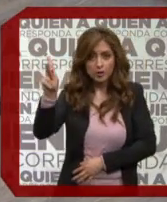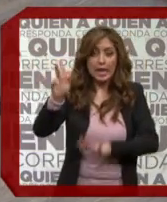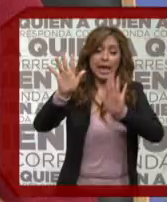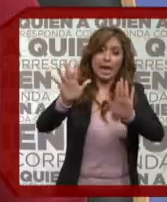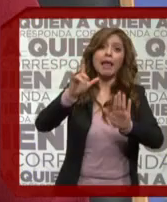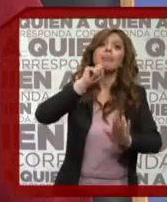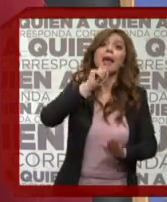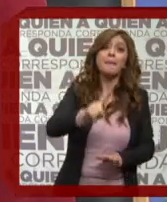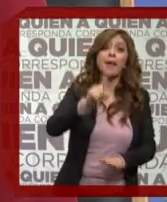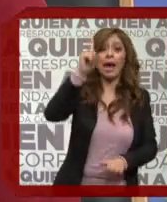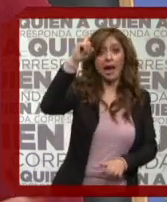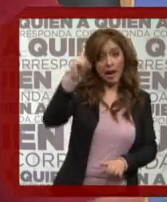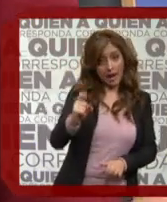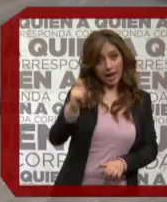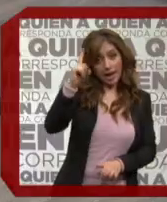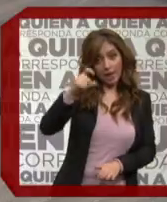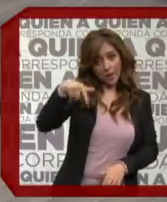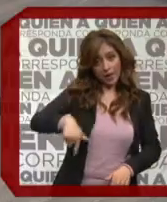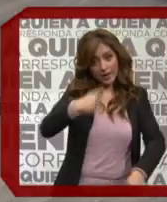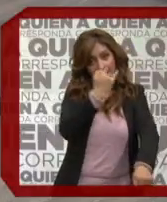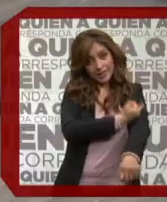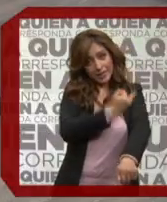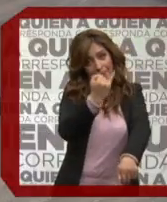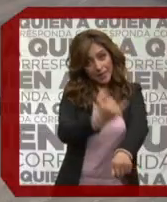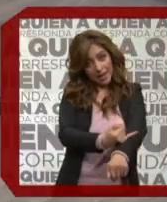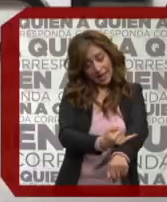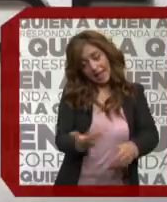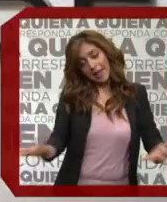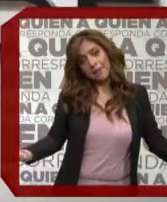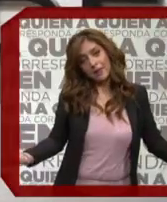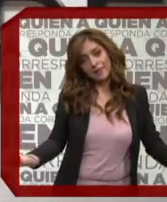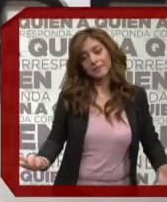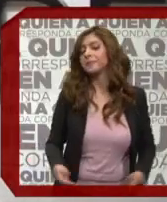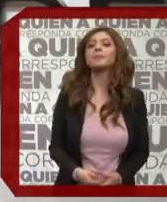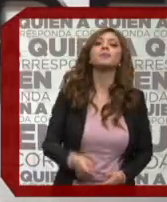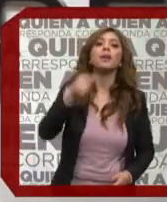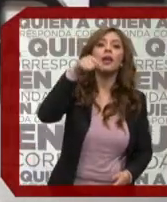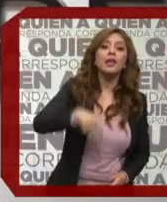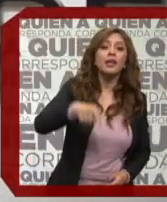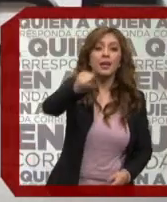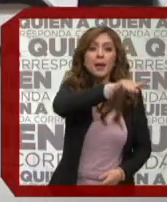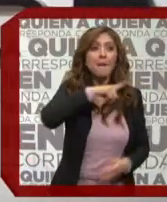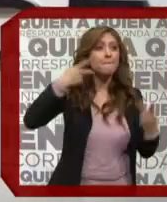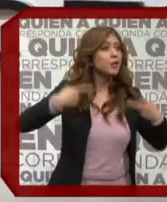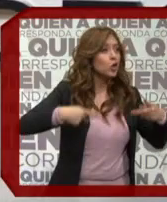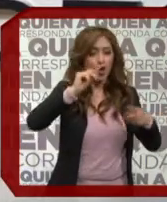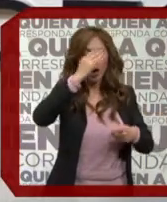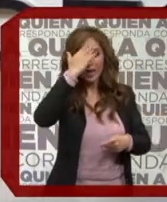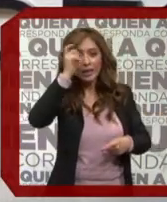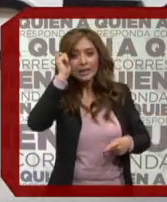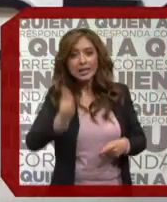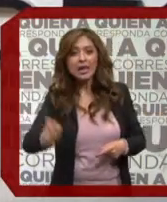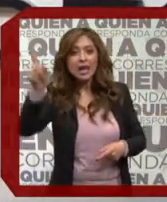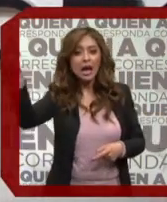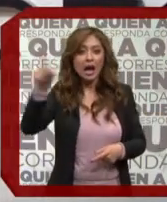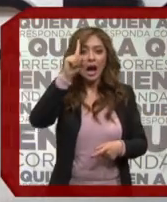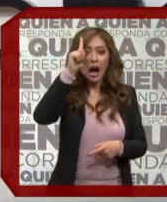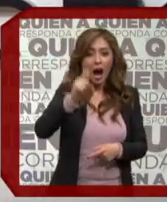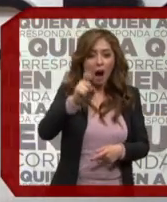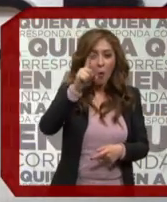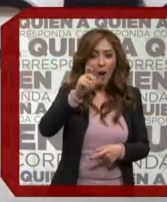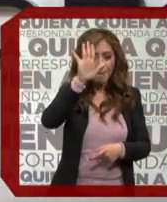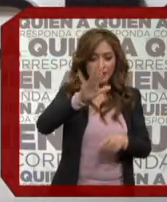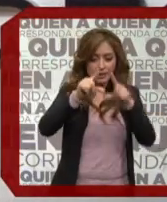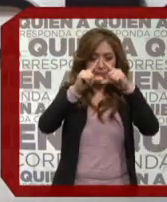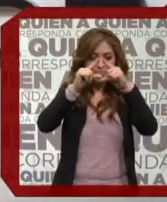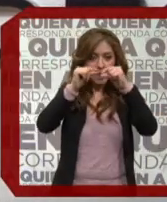nosotros, el asunto del agua. Un servicio para la gente que nos ve en el interior de República. Ellos tienen agua de tamarindo. Cada vez que veo frascos de